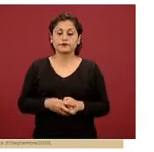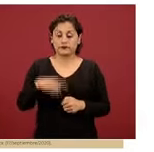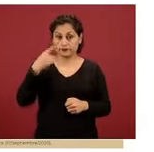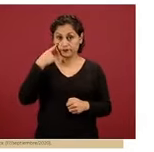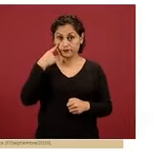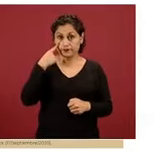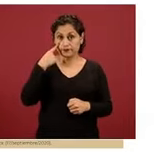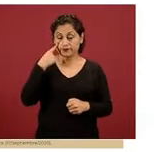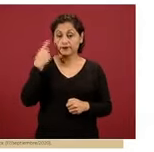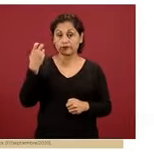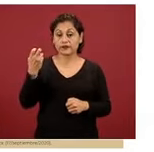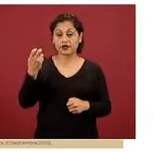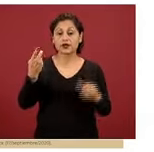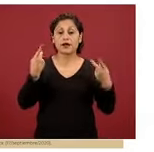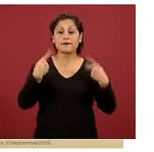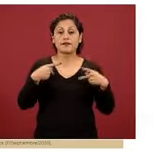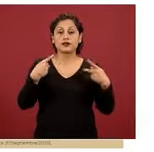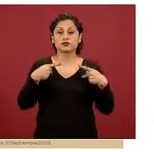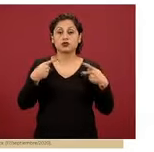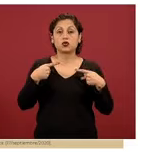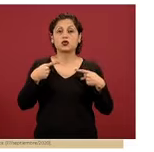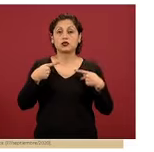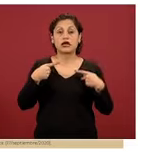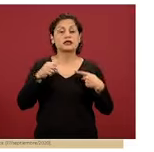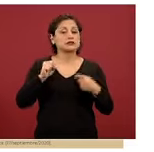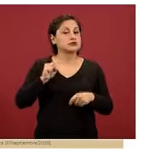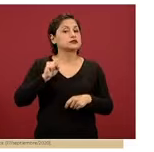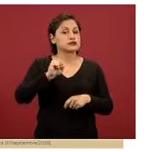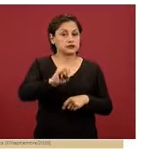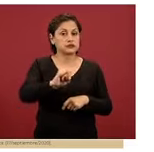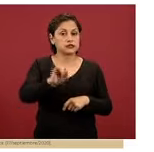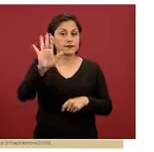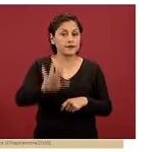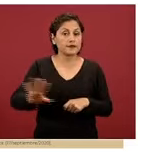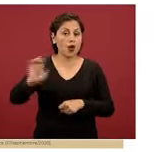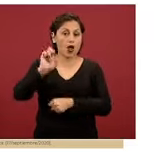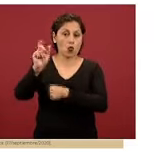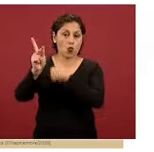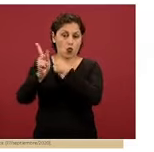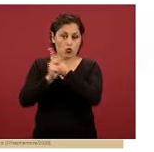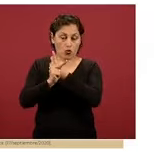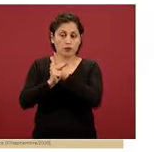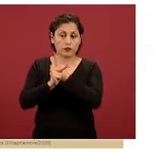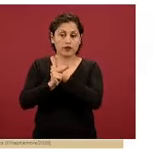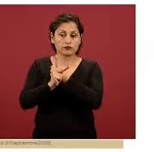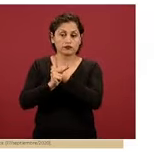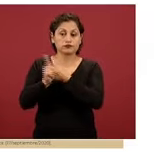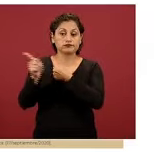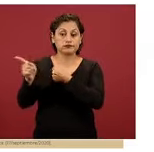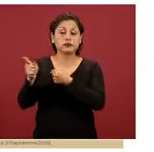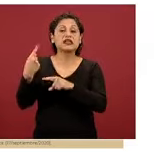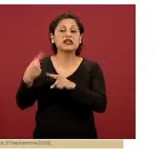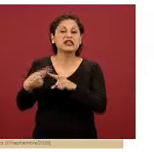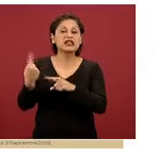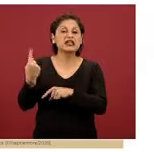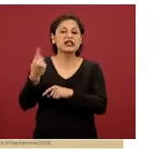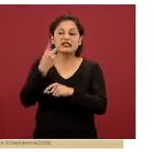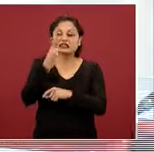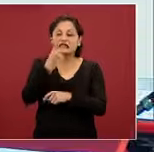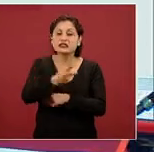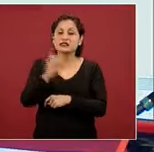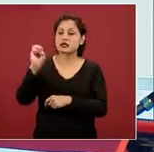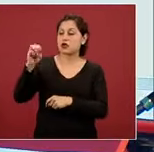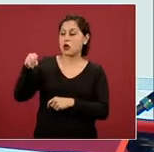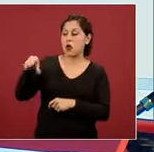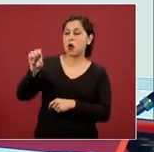de casos que han sido confirmados en la región de Europa, la fuente de información es la Organización Mundial de la Salud y a su